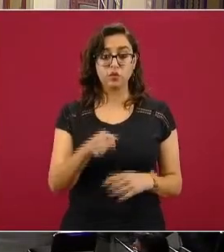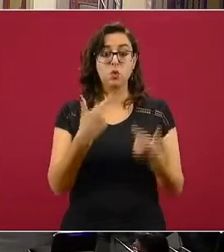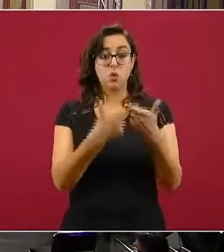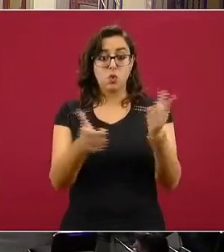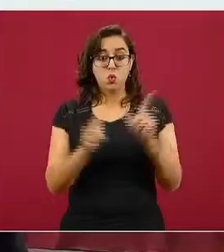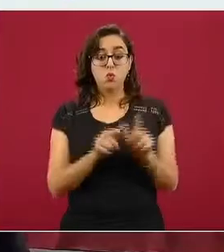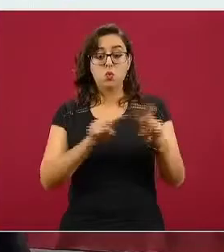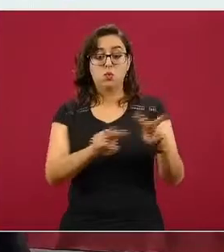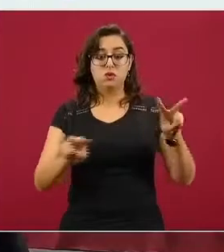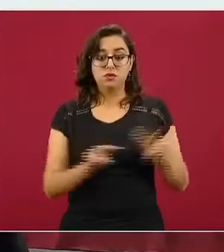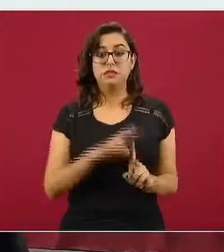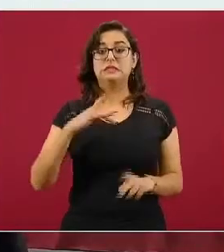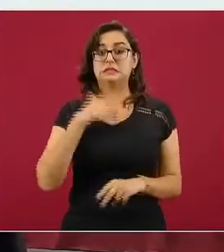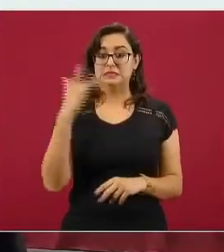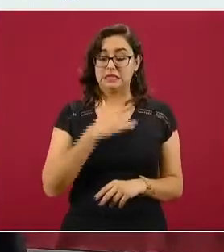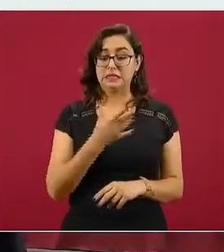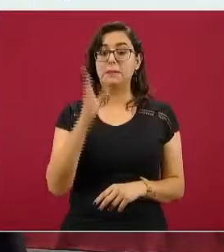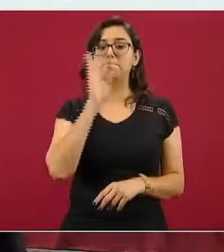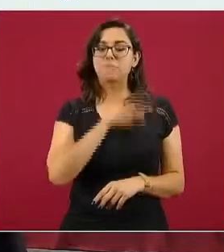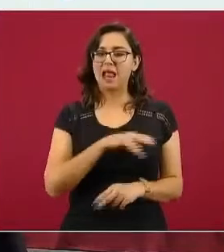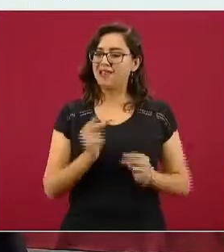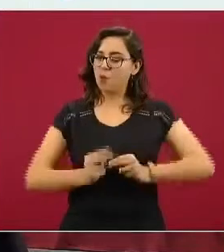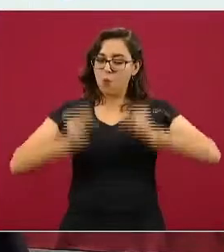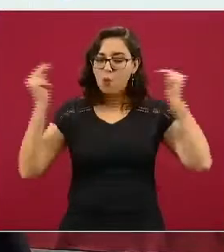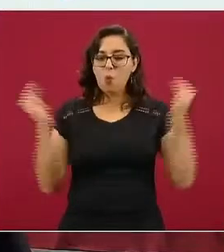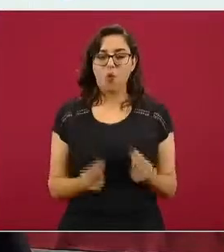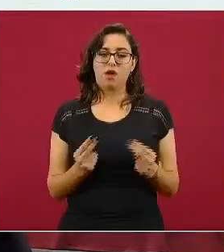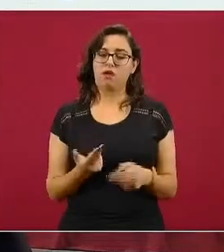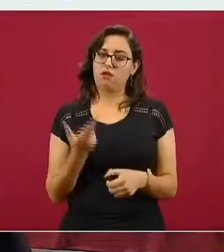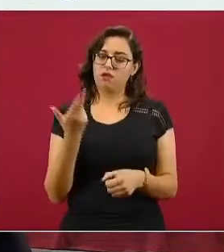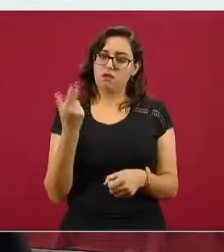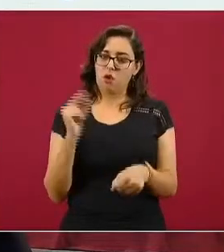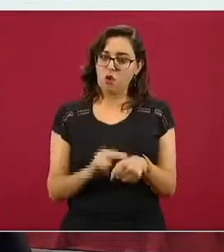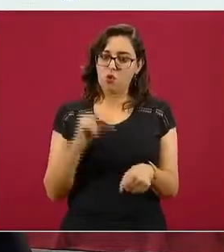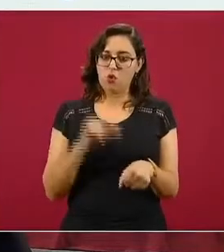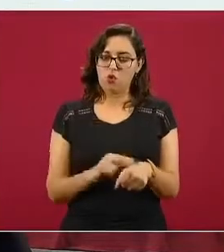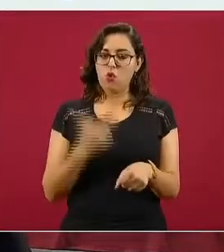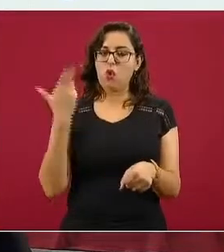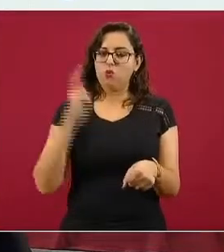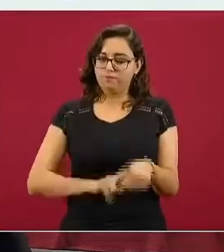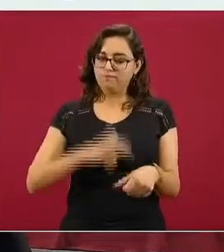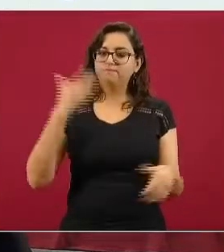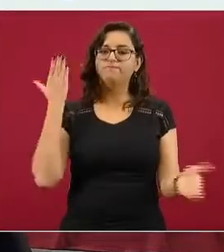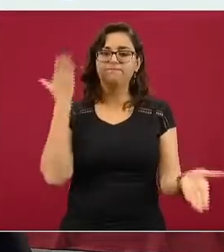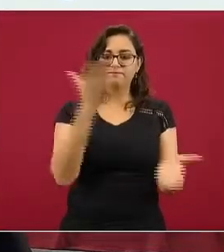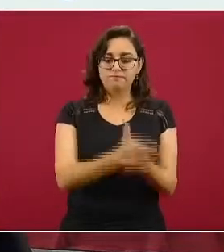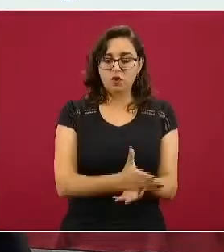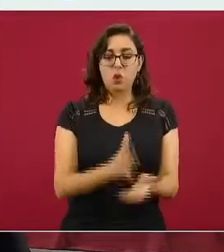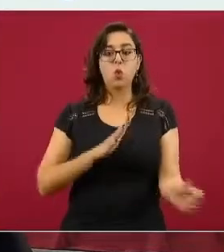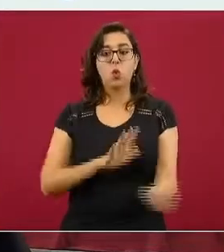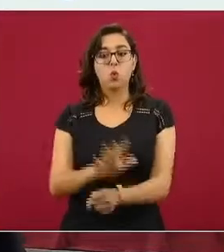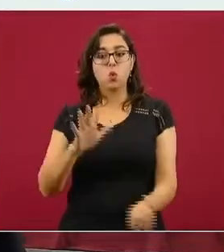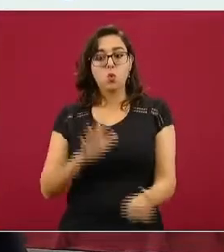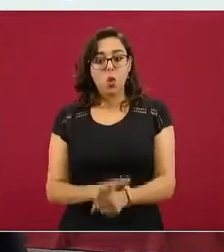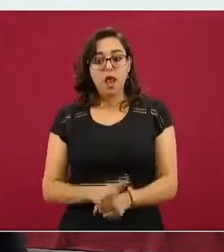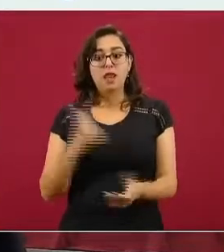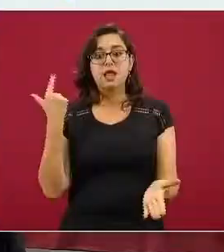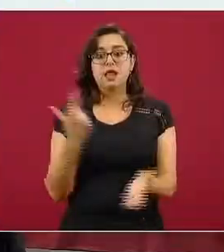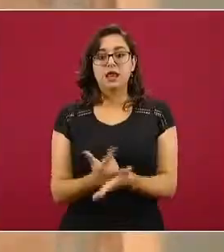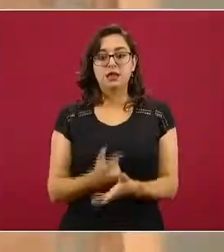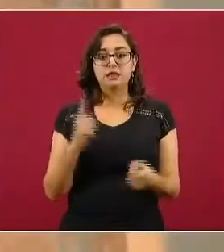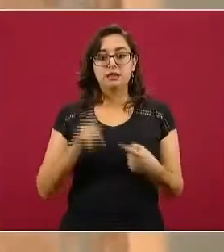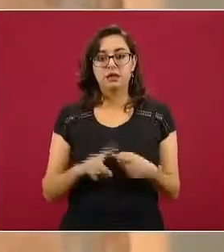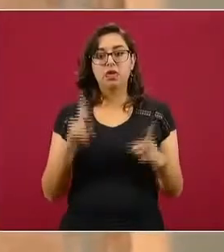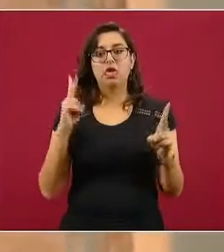mayor riesgo, acude a recibir atención inmediata. Y hay que recordar los signos de alarma, los signos de alerta de esta